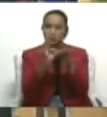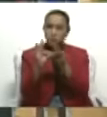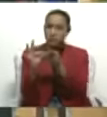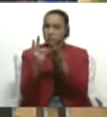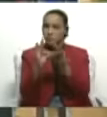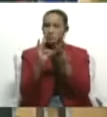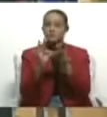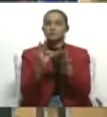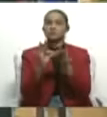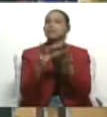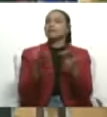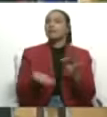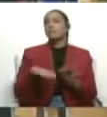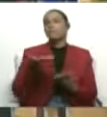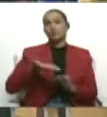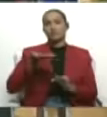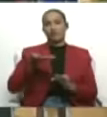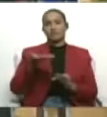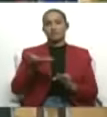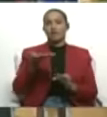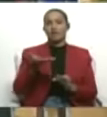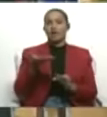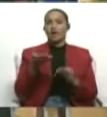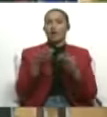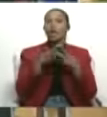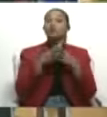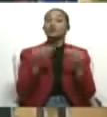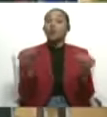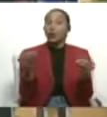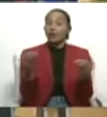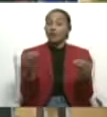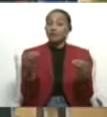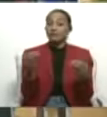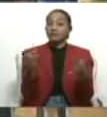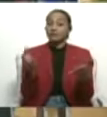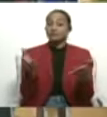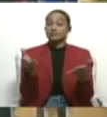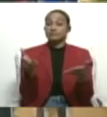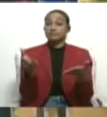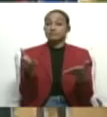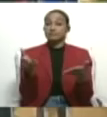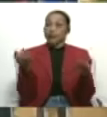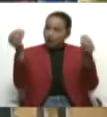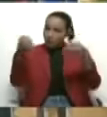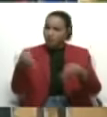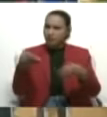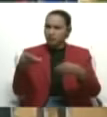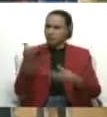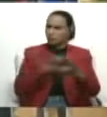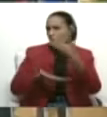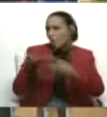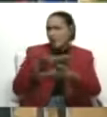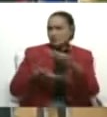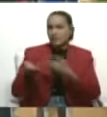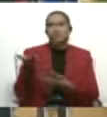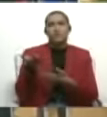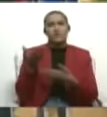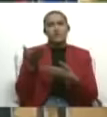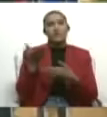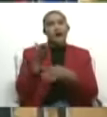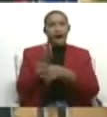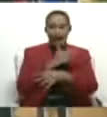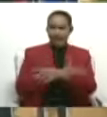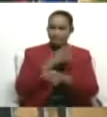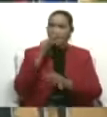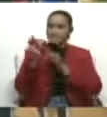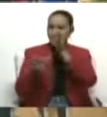importante, donde la colaboración no solo en los aspectos bilaterales que mencionaba el señor canciller, que tienen que